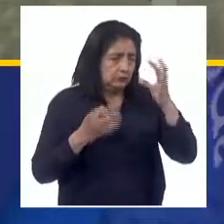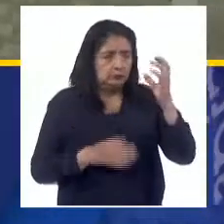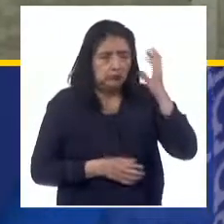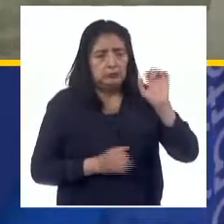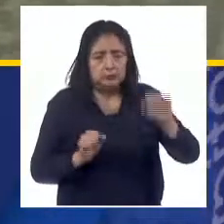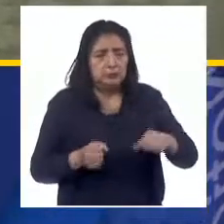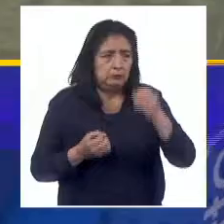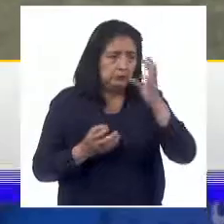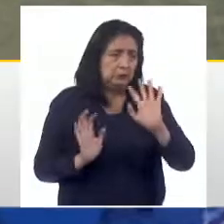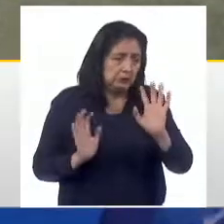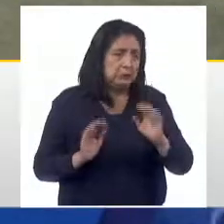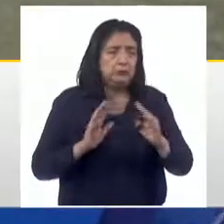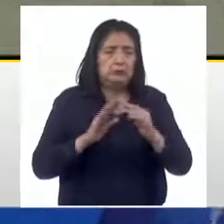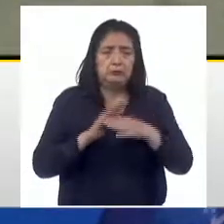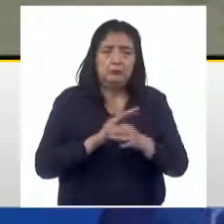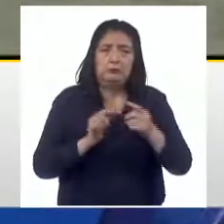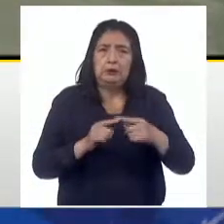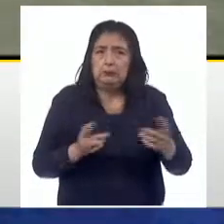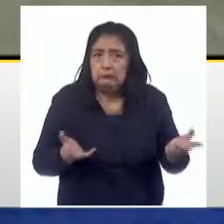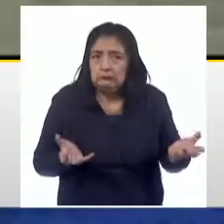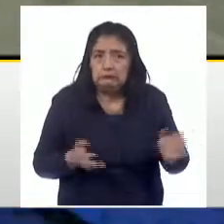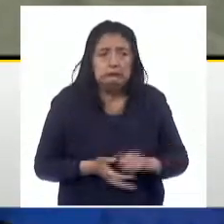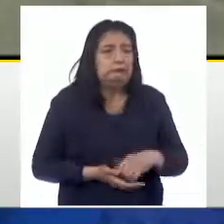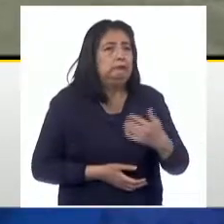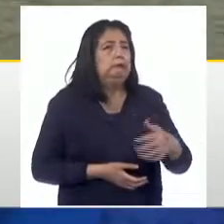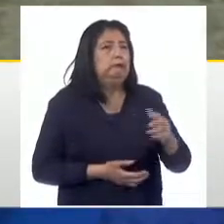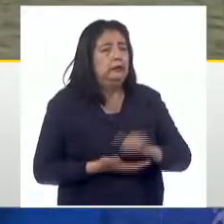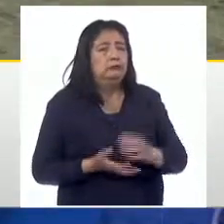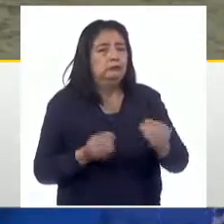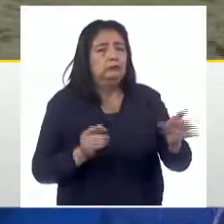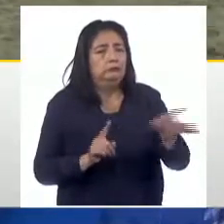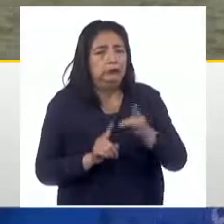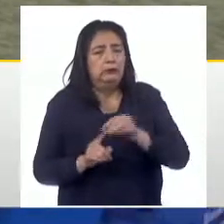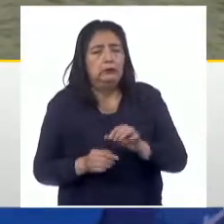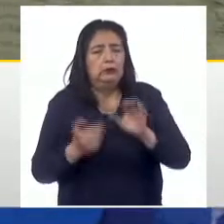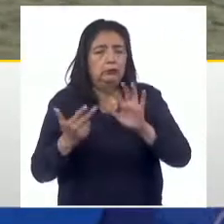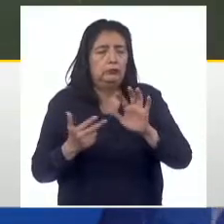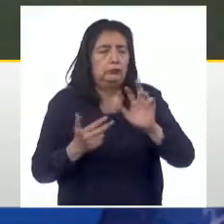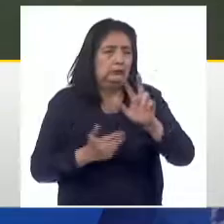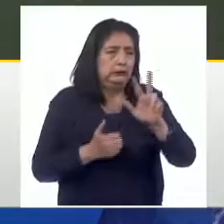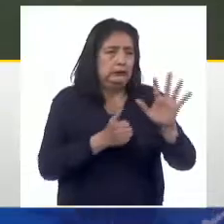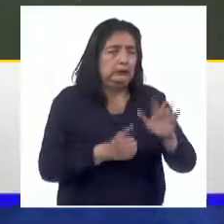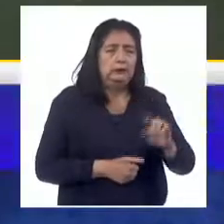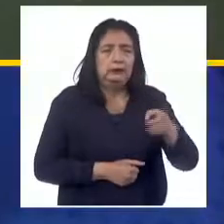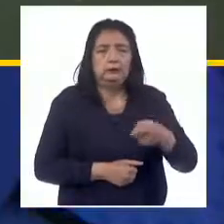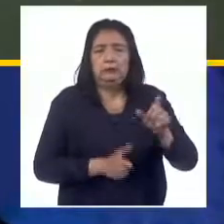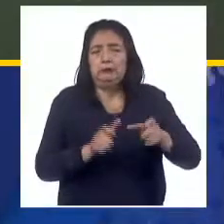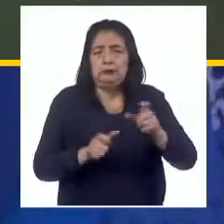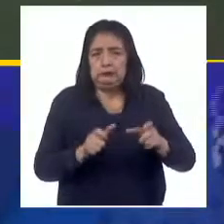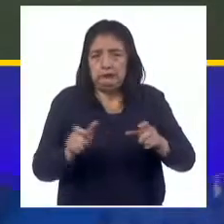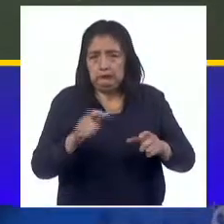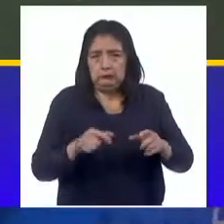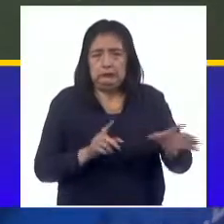miraflorinos de cuarentena, ¿no? Pero a pesar de eso, hay infectados 836.000 vecinos en todo el